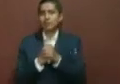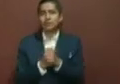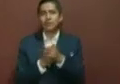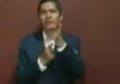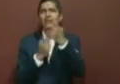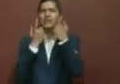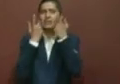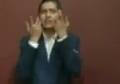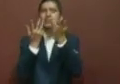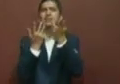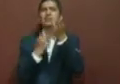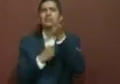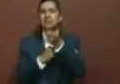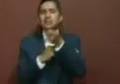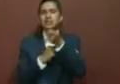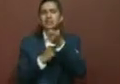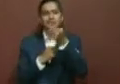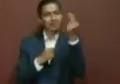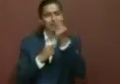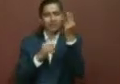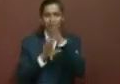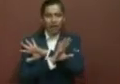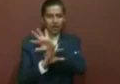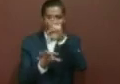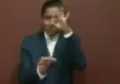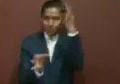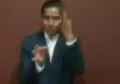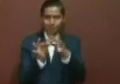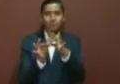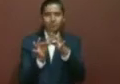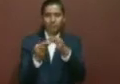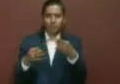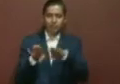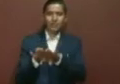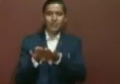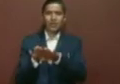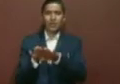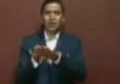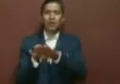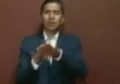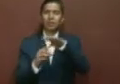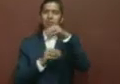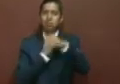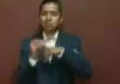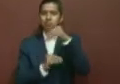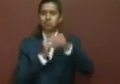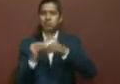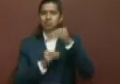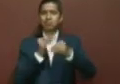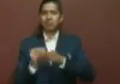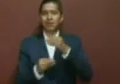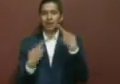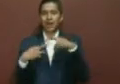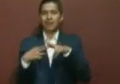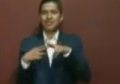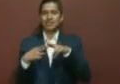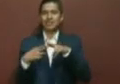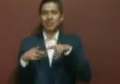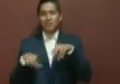Que se cierre ese capítulo de diferencias o de esta